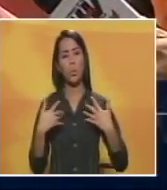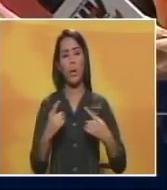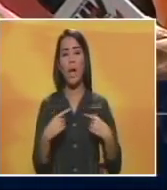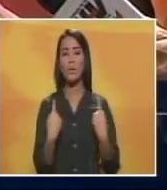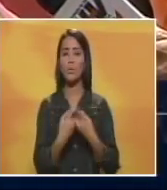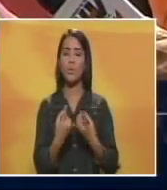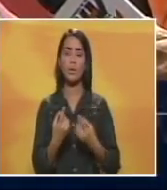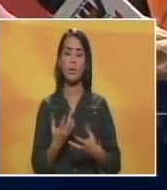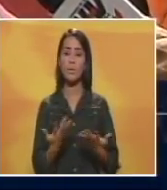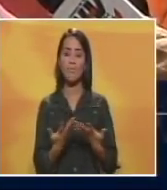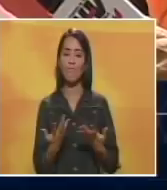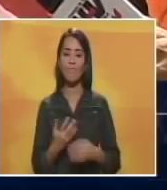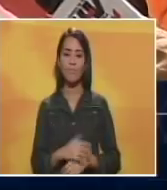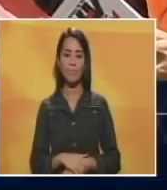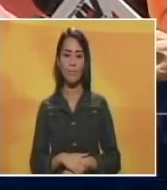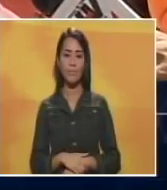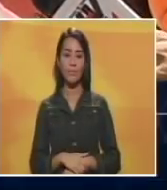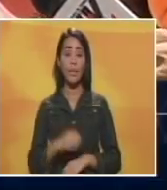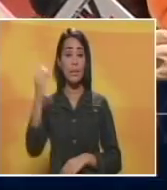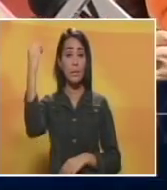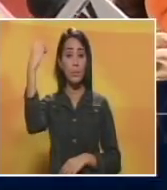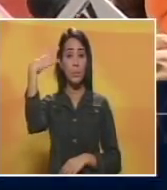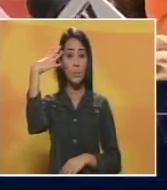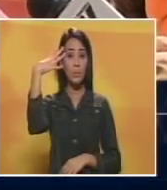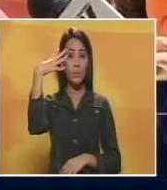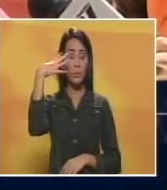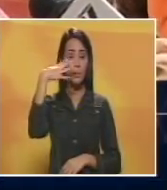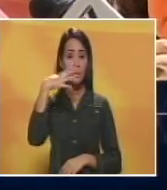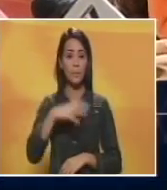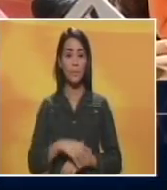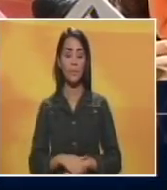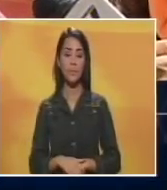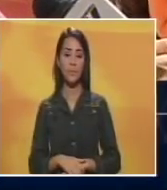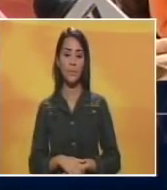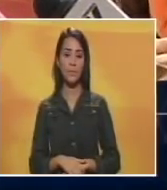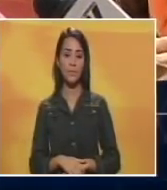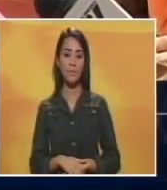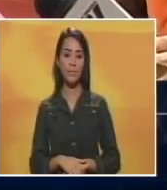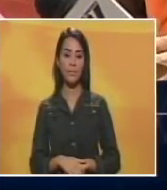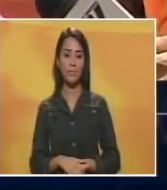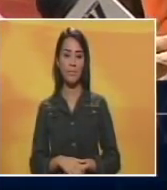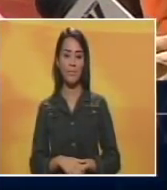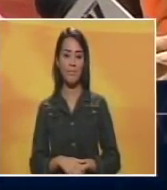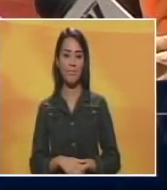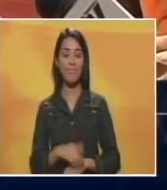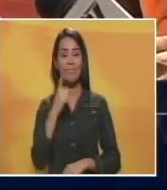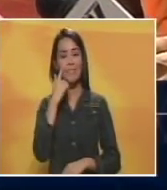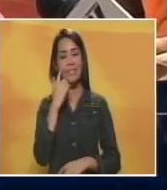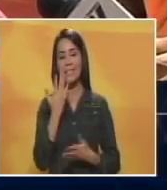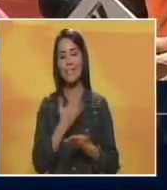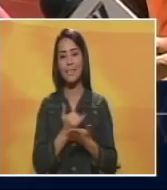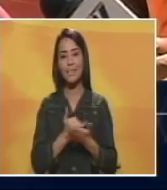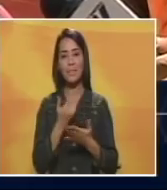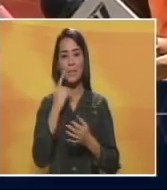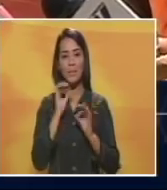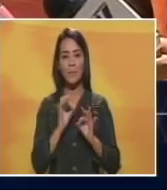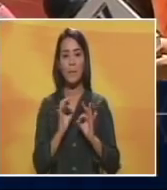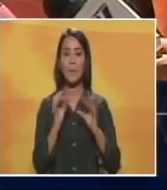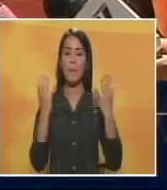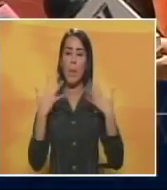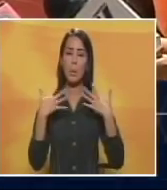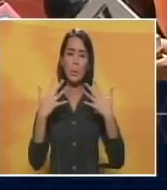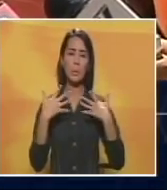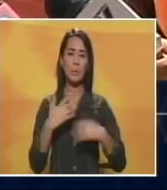territorio nacional, porque tenemos la incidencia de los rayos del sol perpendicular al Ecuador y que, pues por supuesto, por eso tenemos esa sensación térmica y tenemos ese